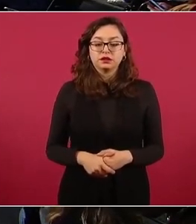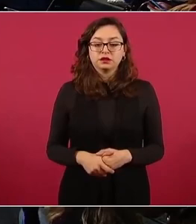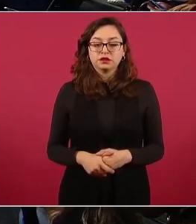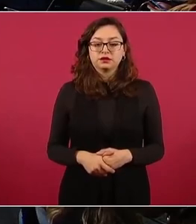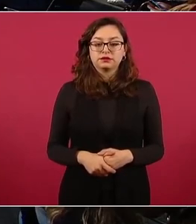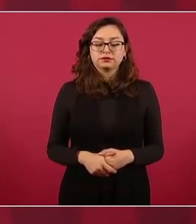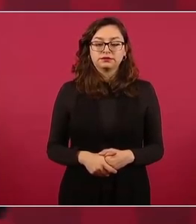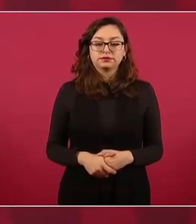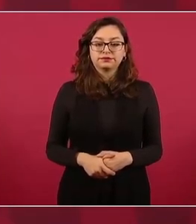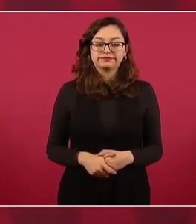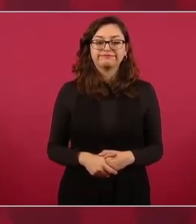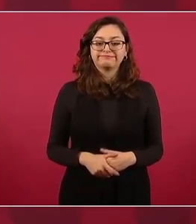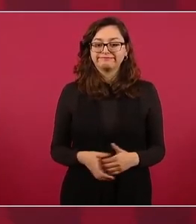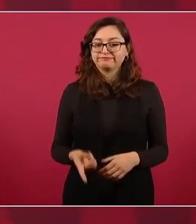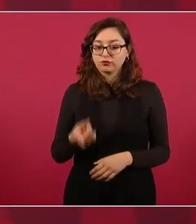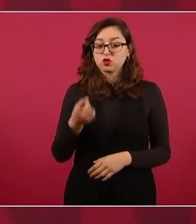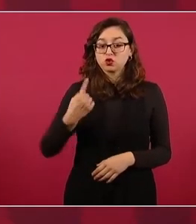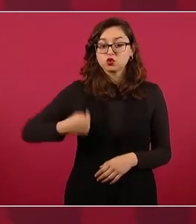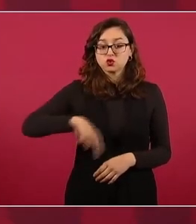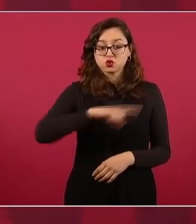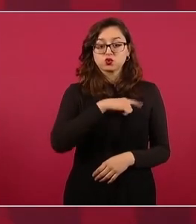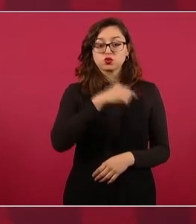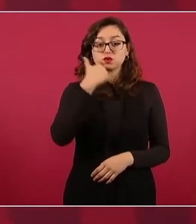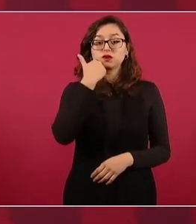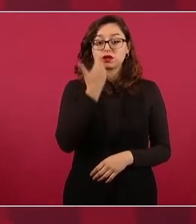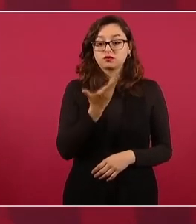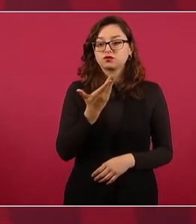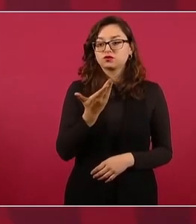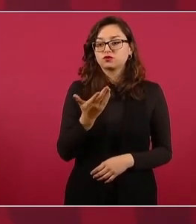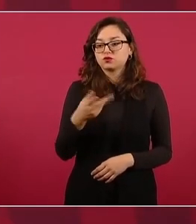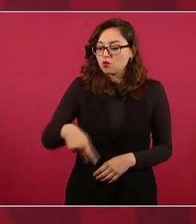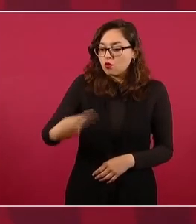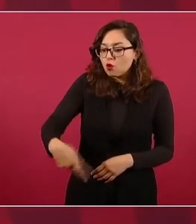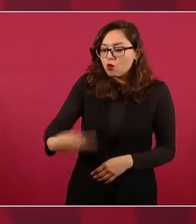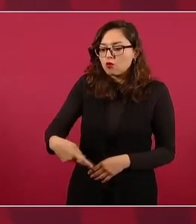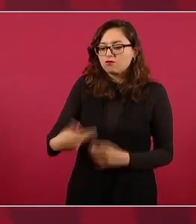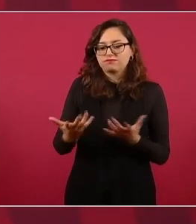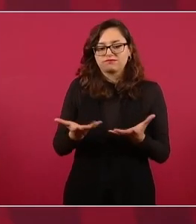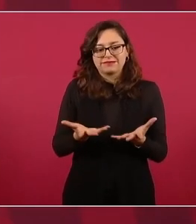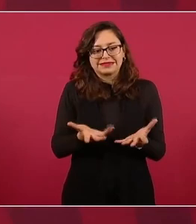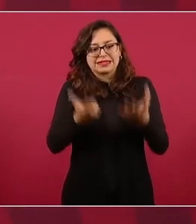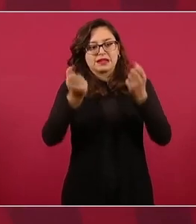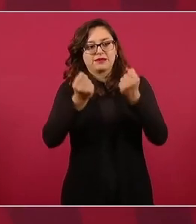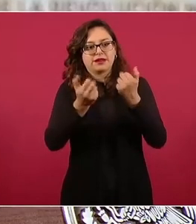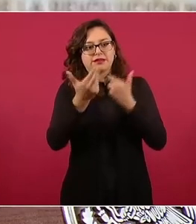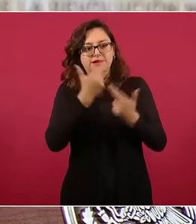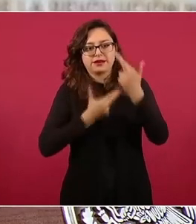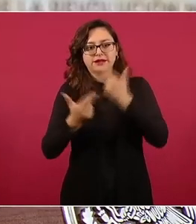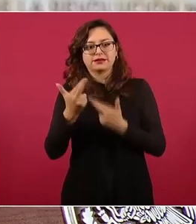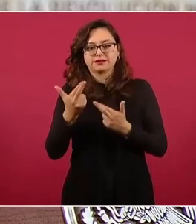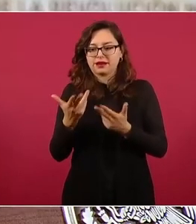recuperar lo básico. Lo cierto es que